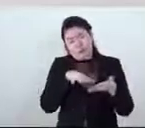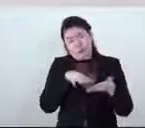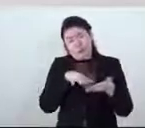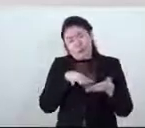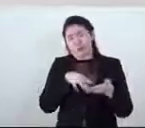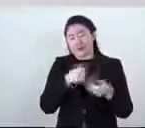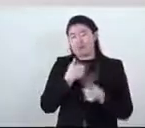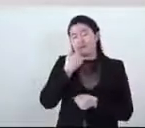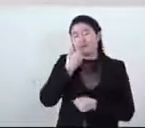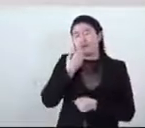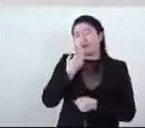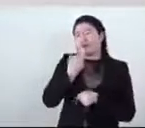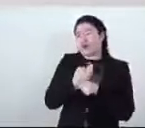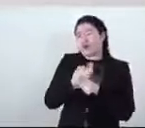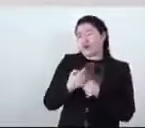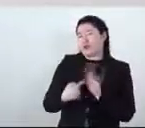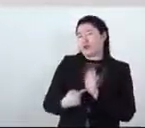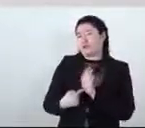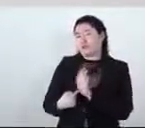paso a